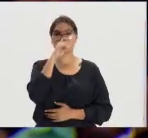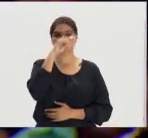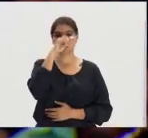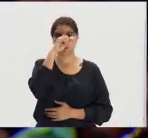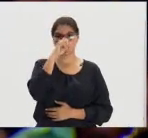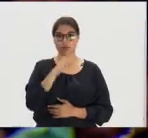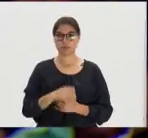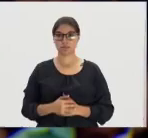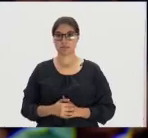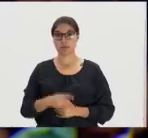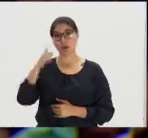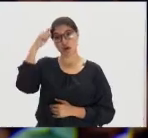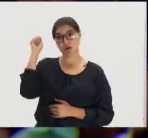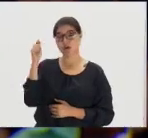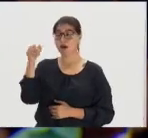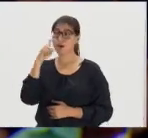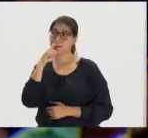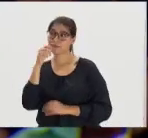Usted me recuerda a mi papi.